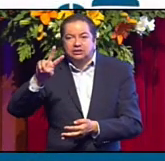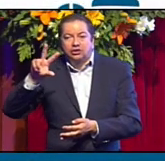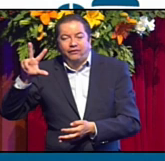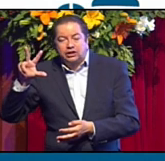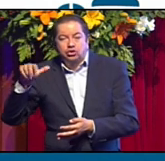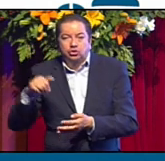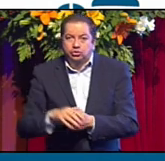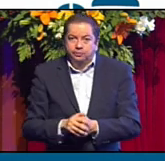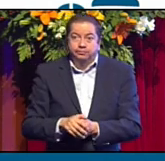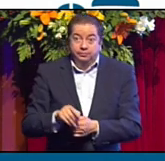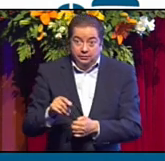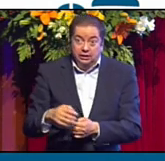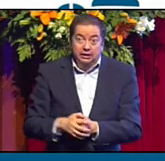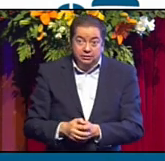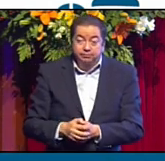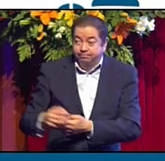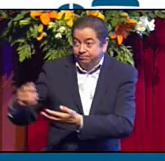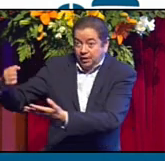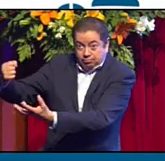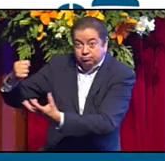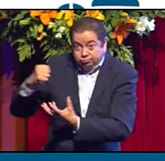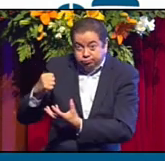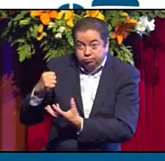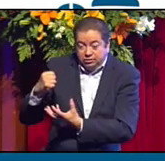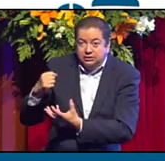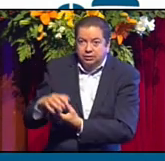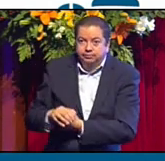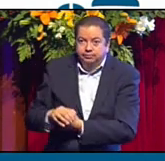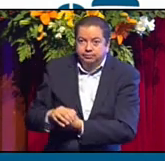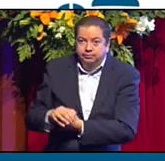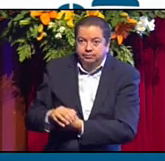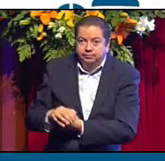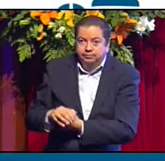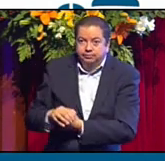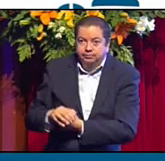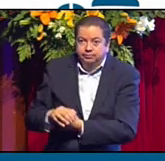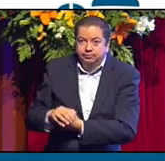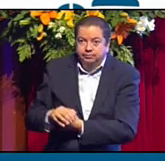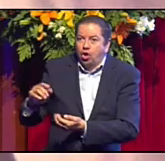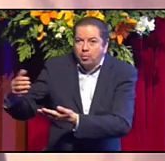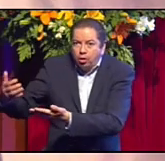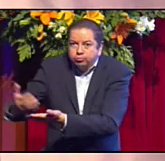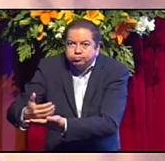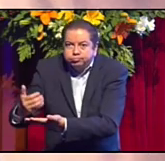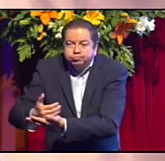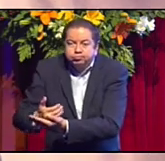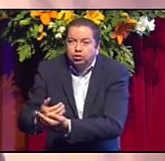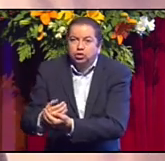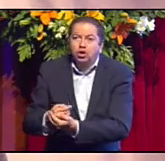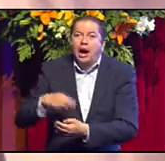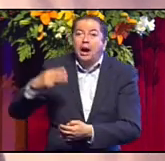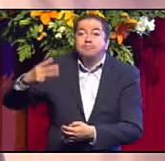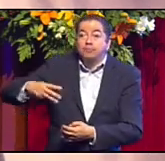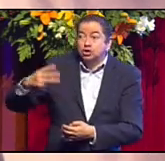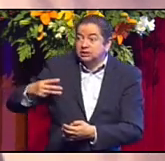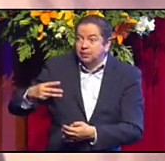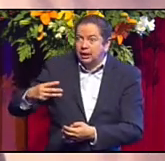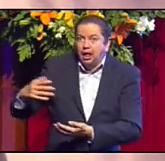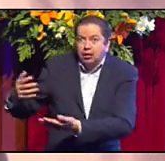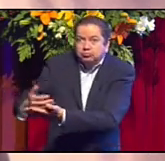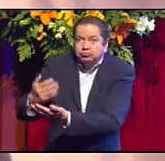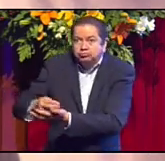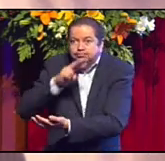8.905.728.000 pesos. ¿Tenemos harta ganancia? No, no es ganancia. Primero que nada, los municipios no estamos para ganar